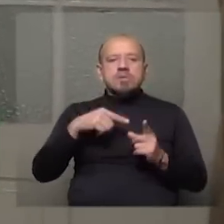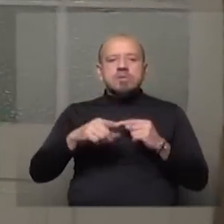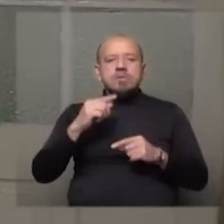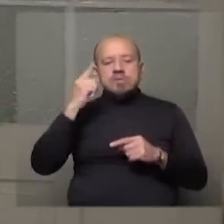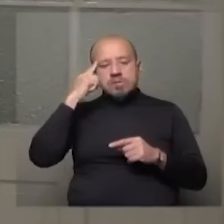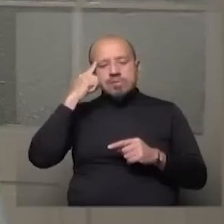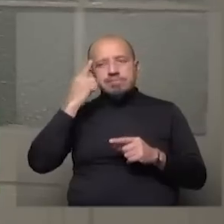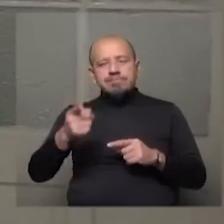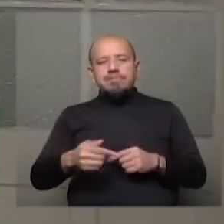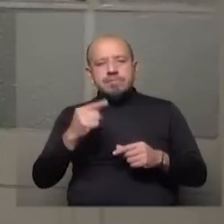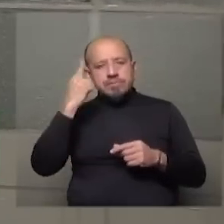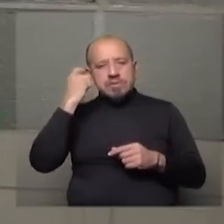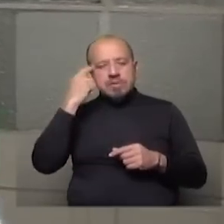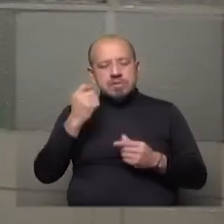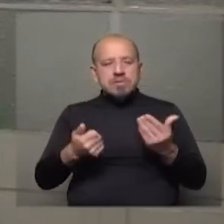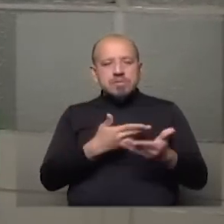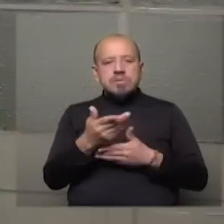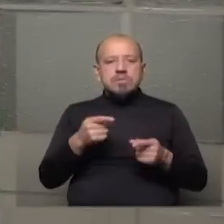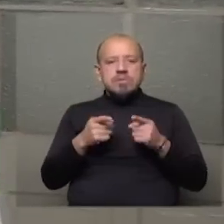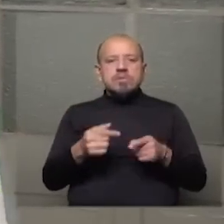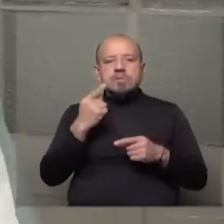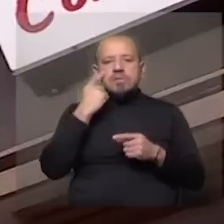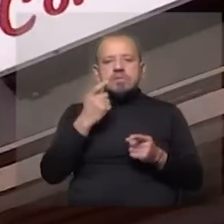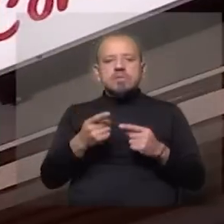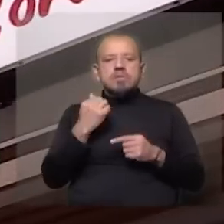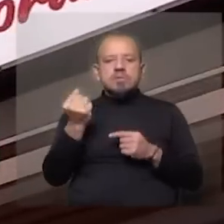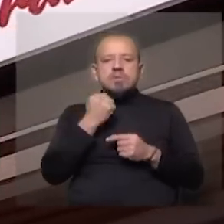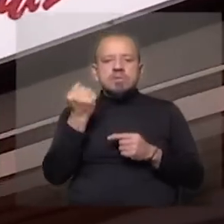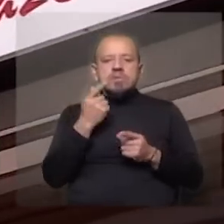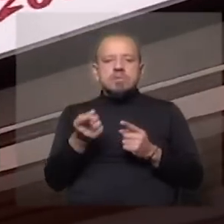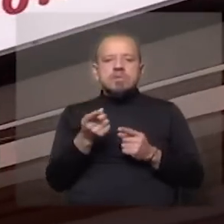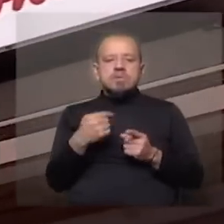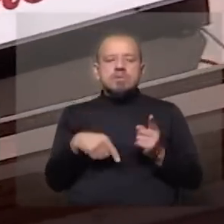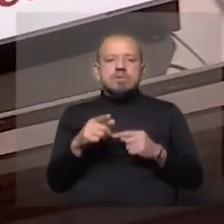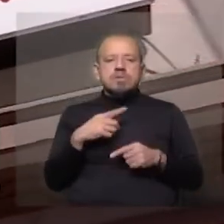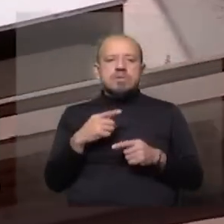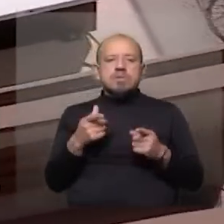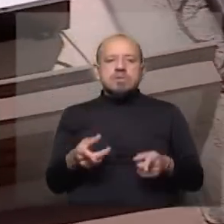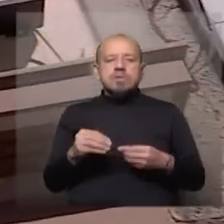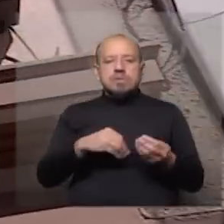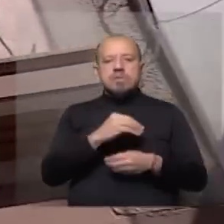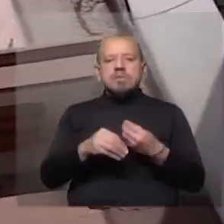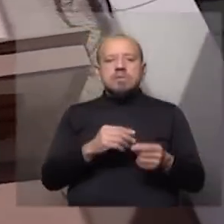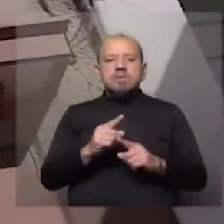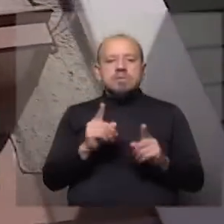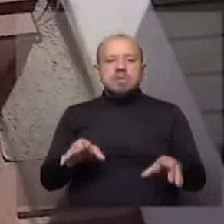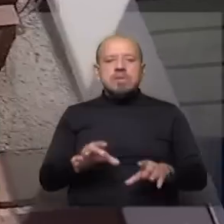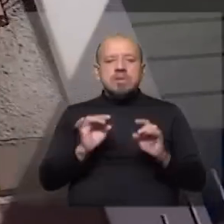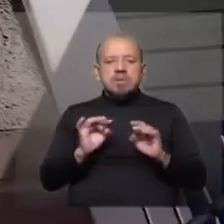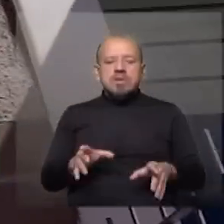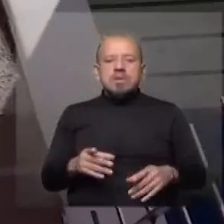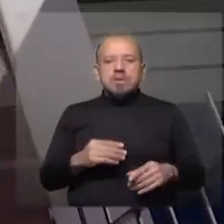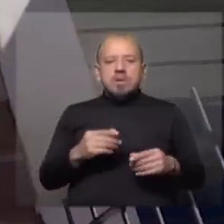compartir experiencias y vivencias y ahí se dan cuenta de lo importante que es acompañar a la familia no solo desde el punto de vista